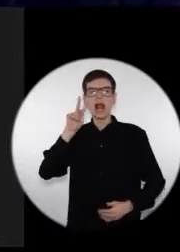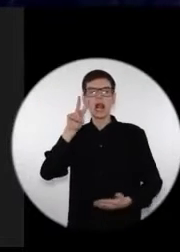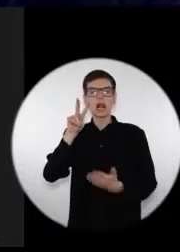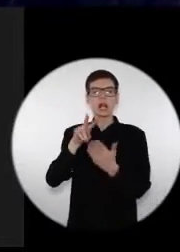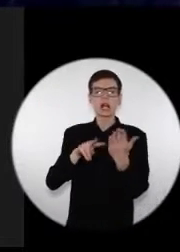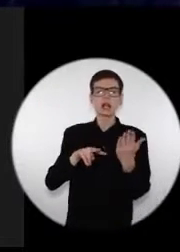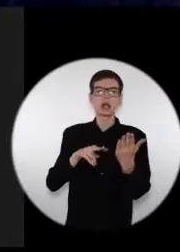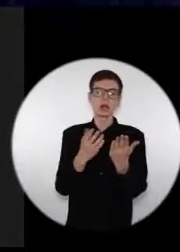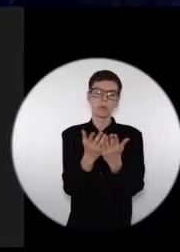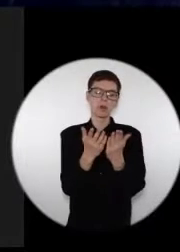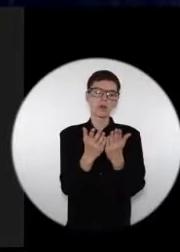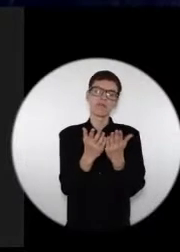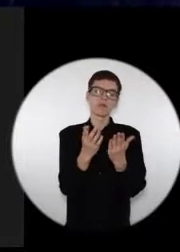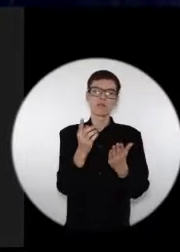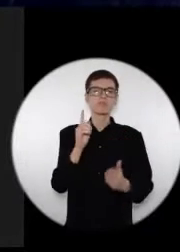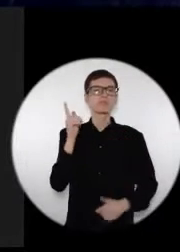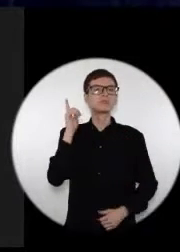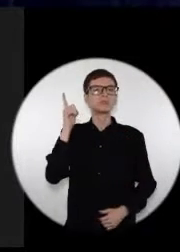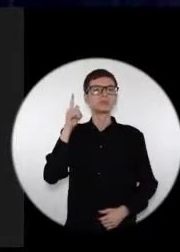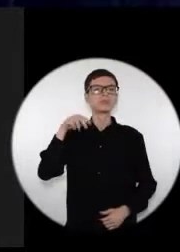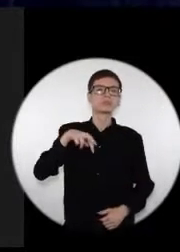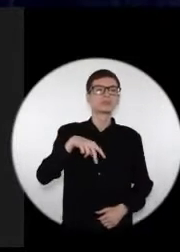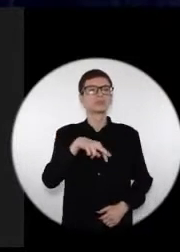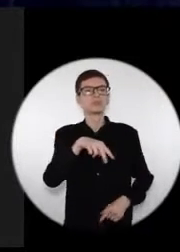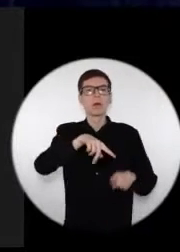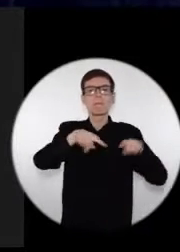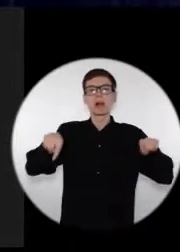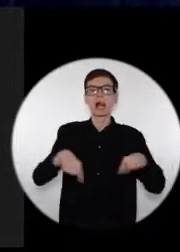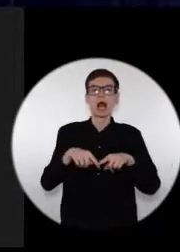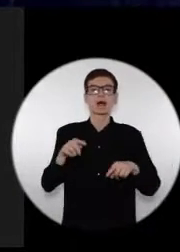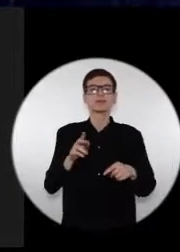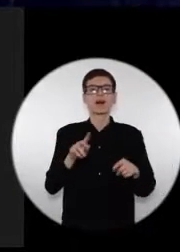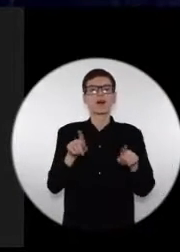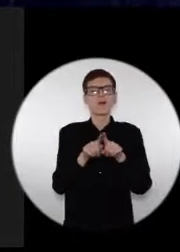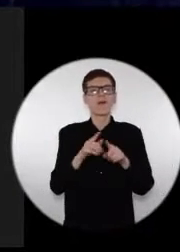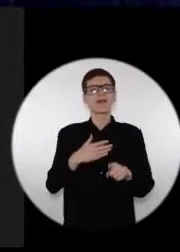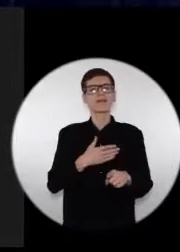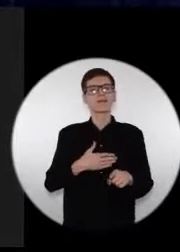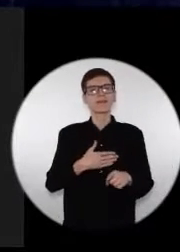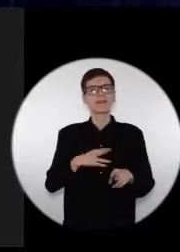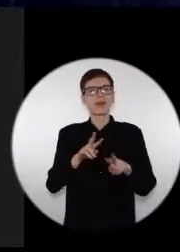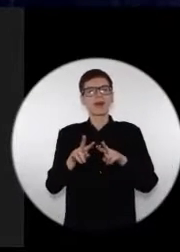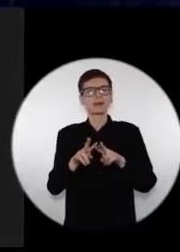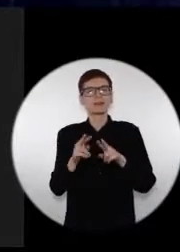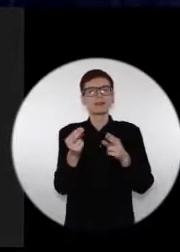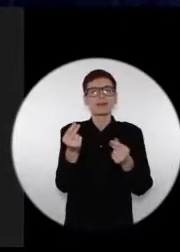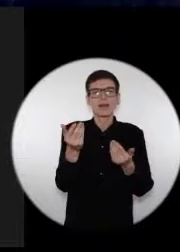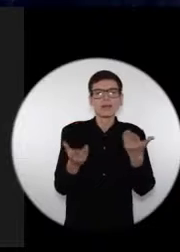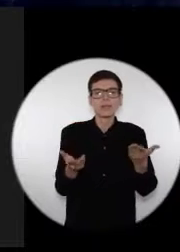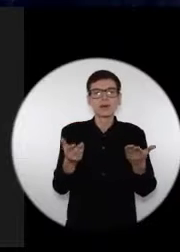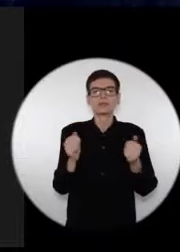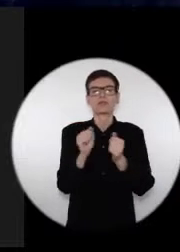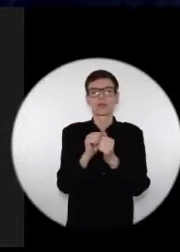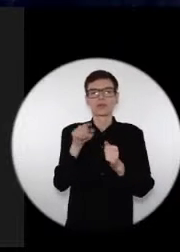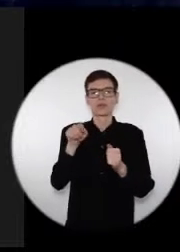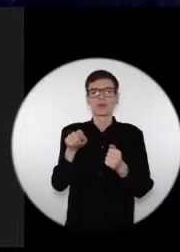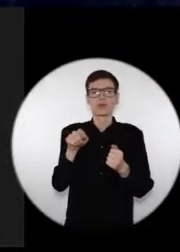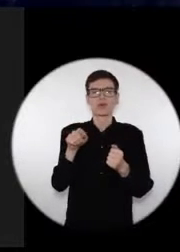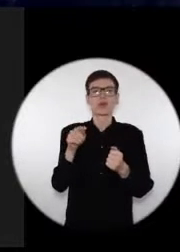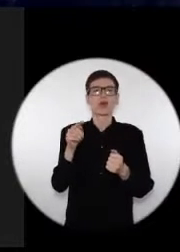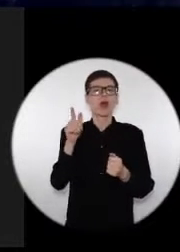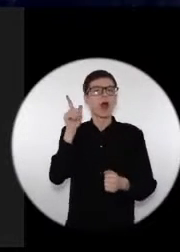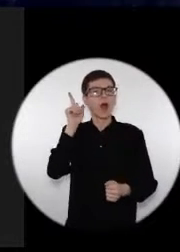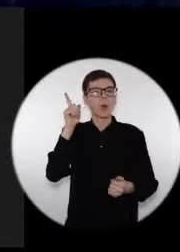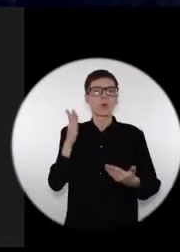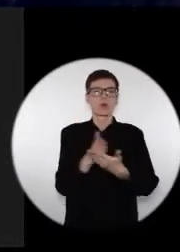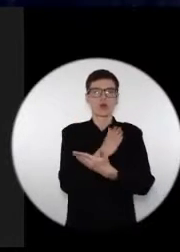del en italia leía libros como las plazas y quería ser algo relacionado con los audiolibros pero